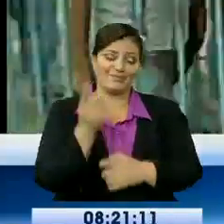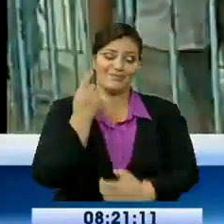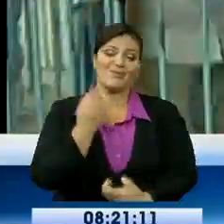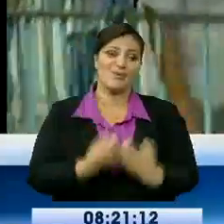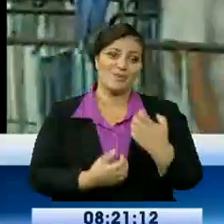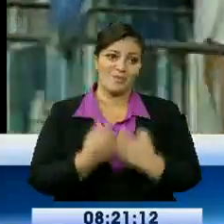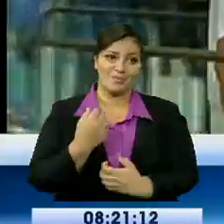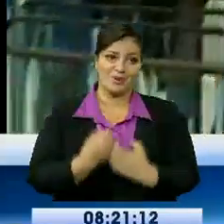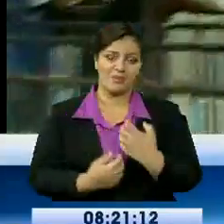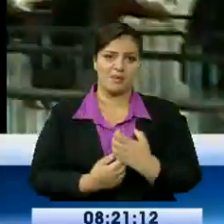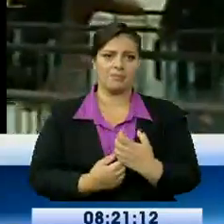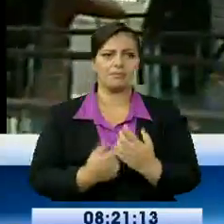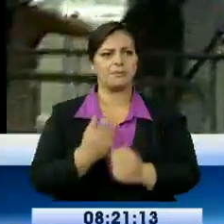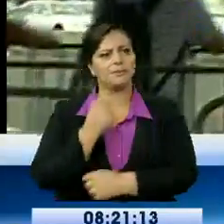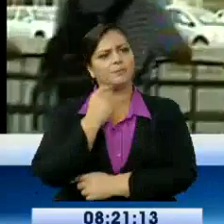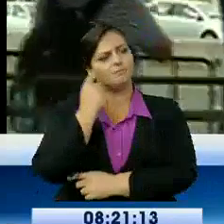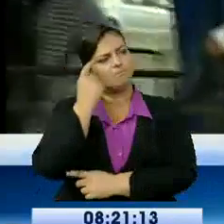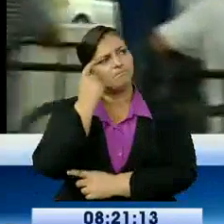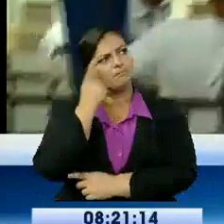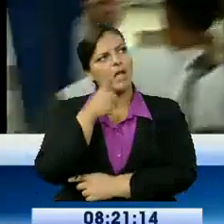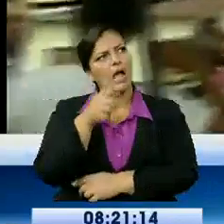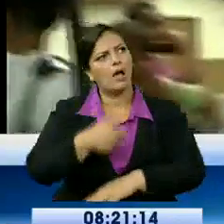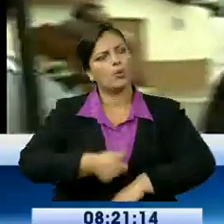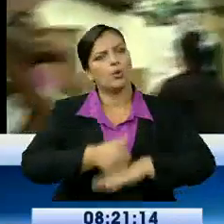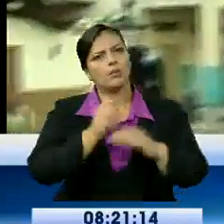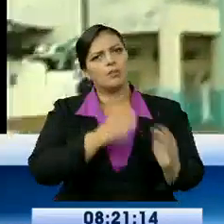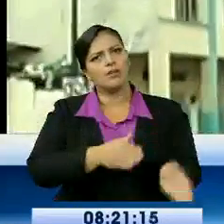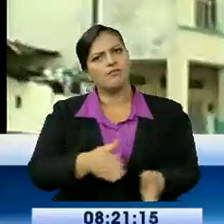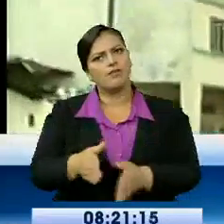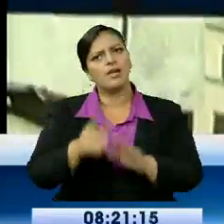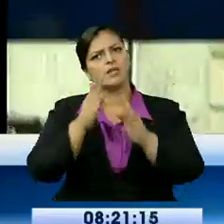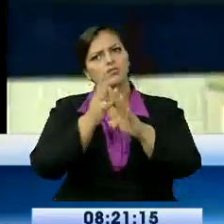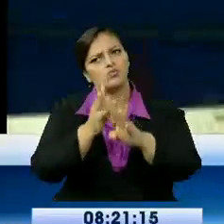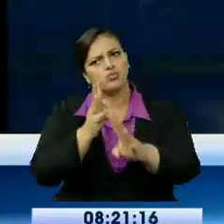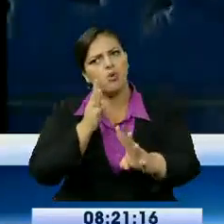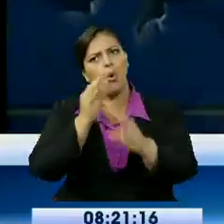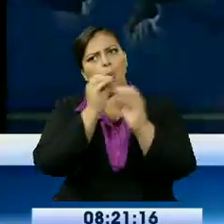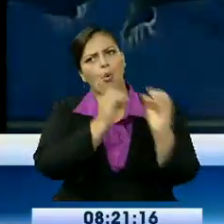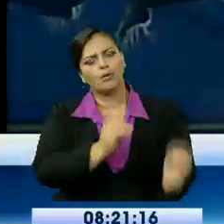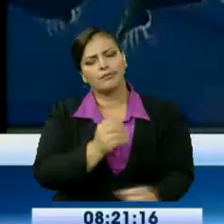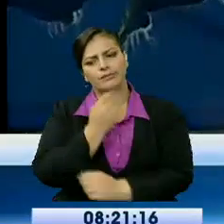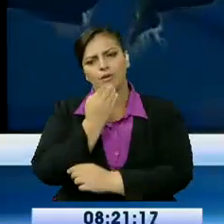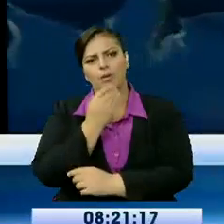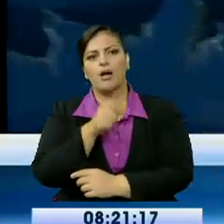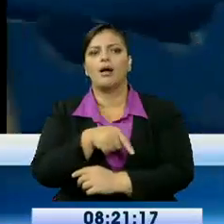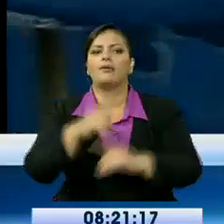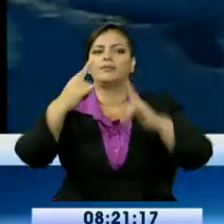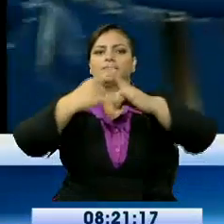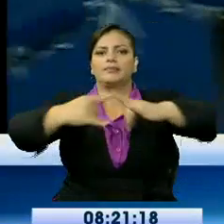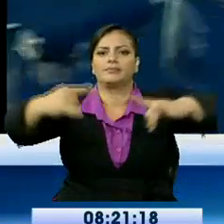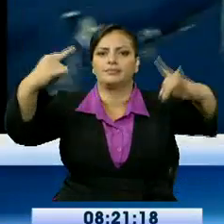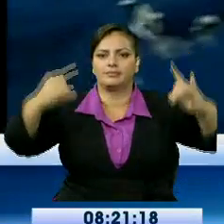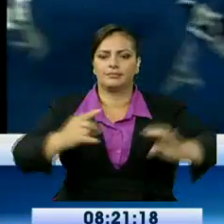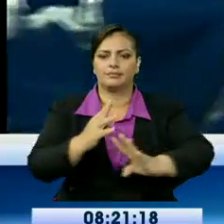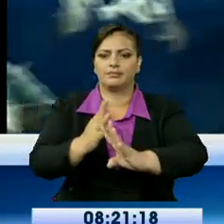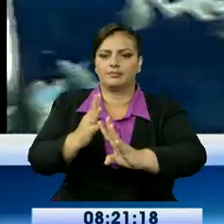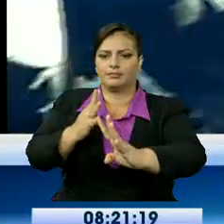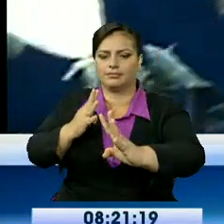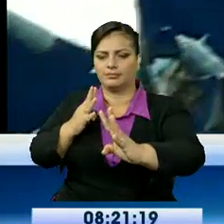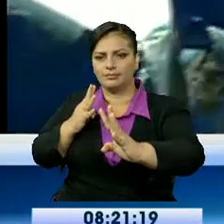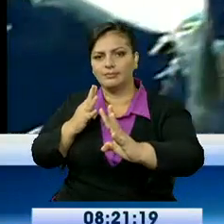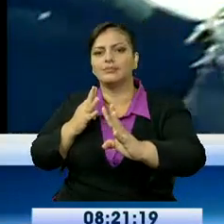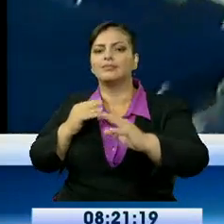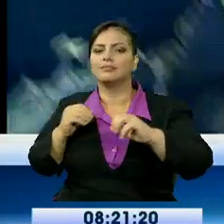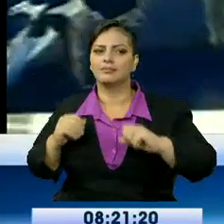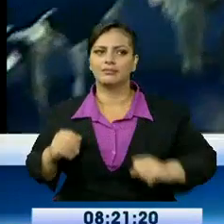una especie de terminal terrestre para los buses que van hacia Durán. Y como podemos apreciar nosotros, por este